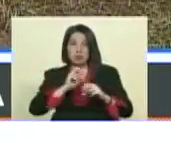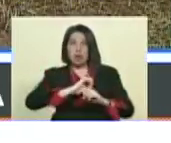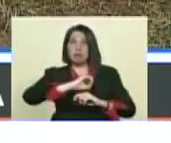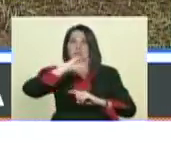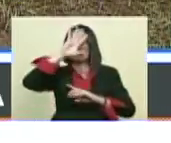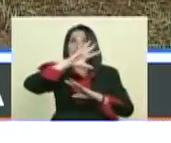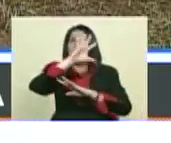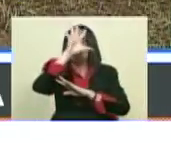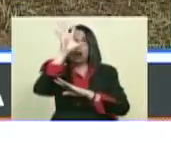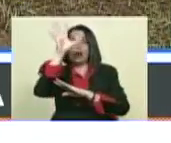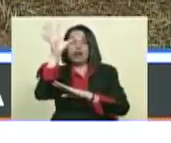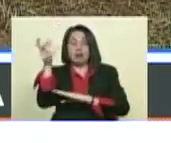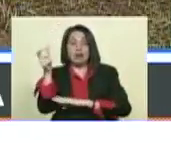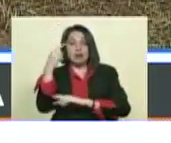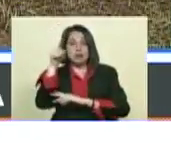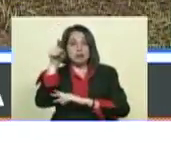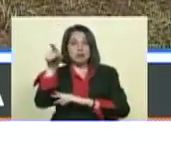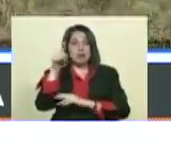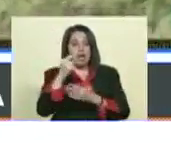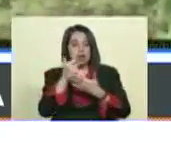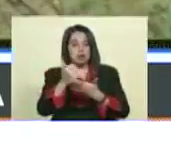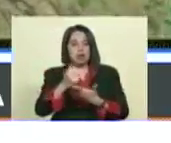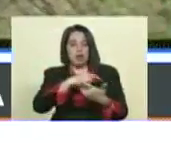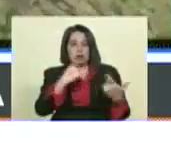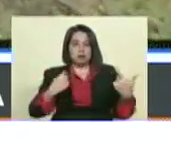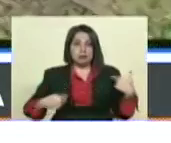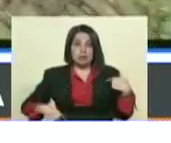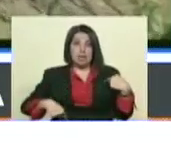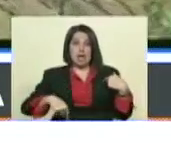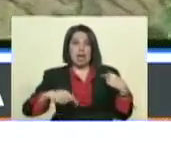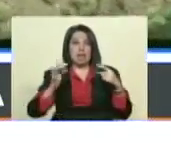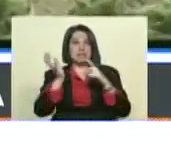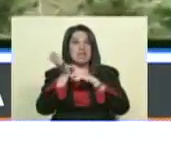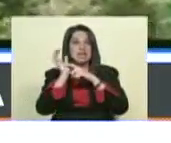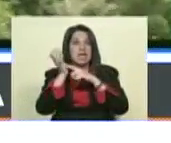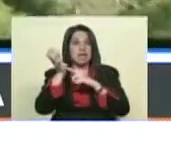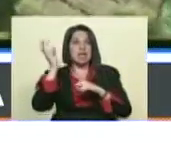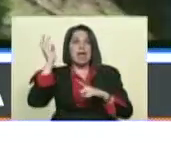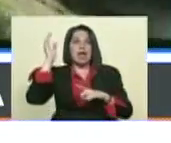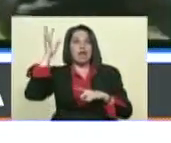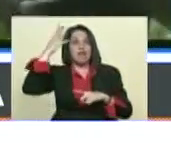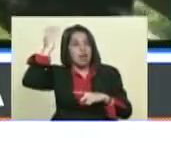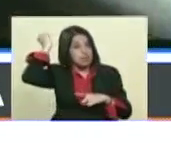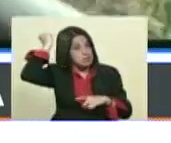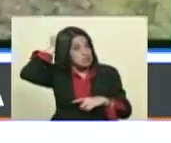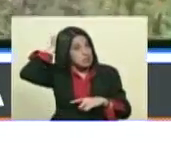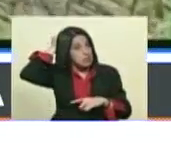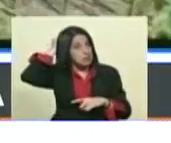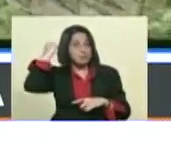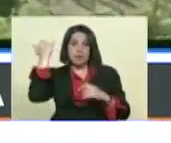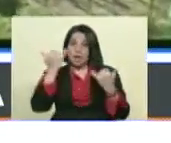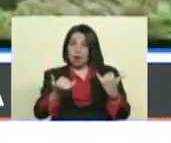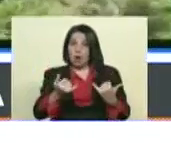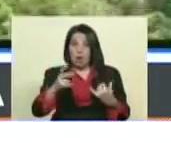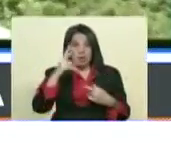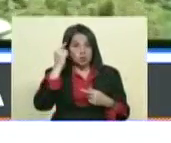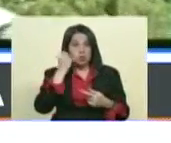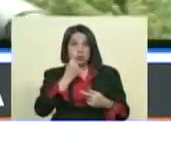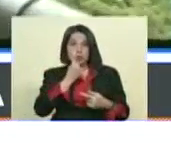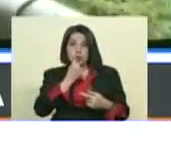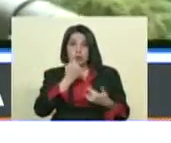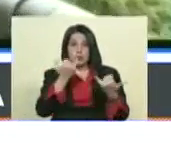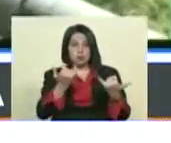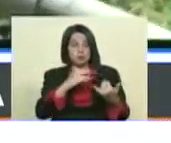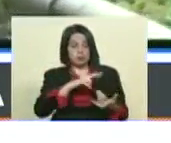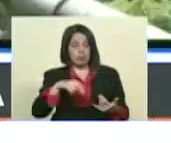espacio con la ayuda de la República Popular China, al satélite Francisco de Miranda y ahora al satélite Antonio José de Sucre, nosotros